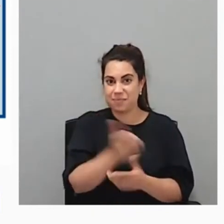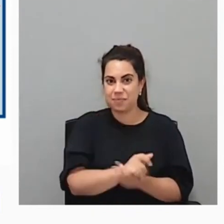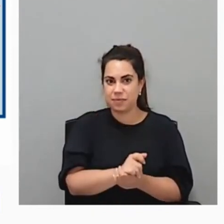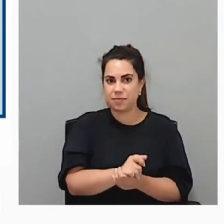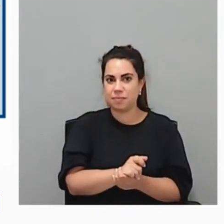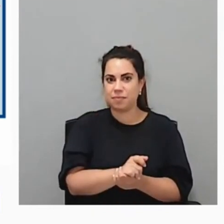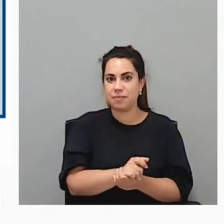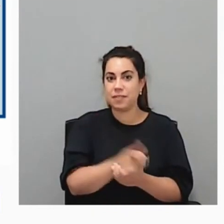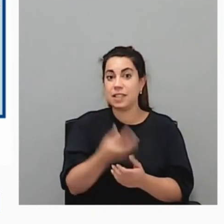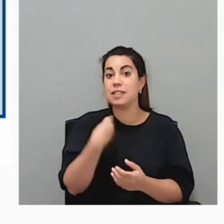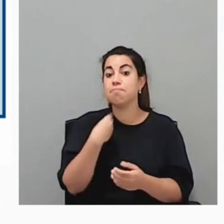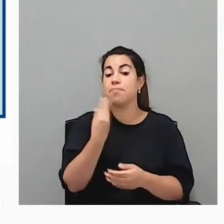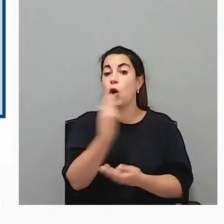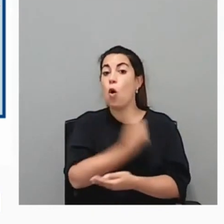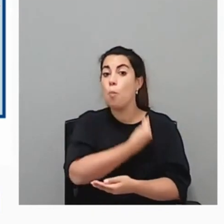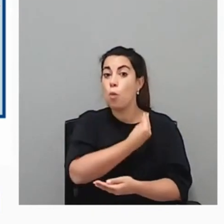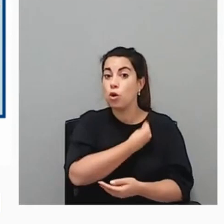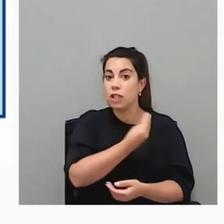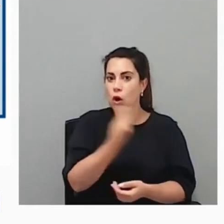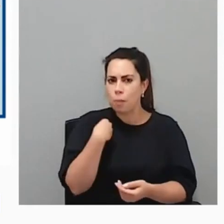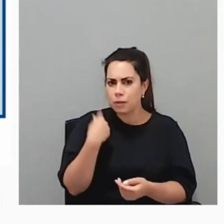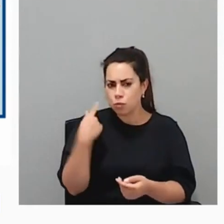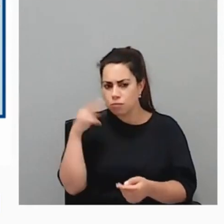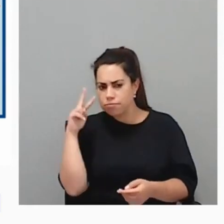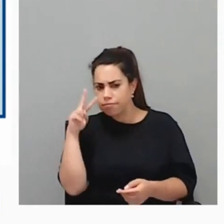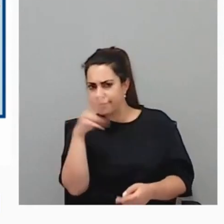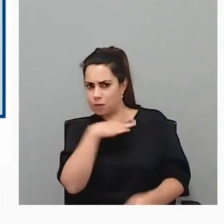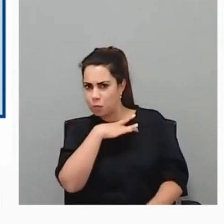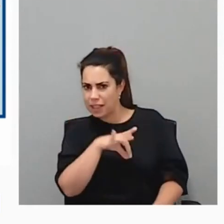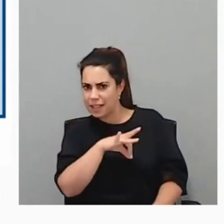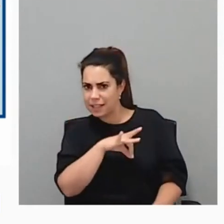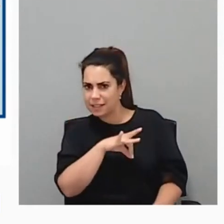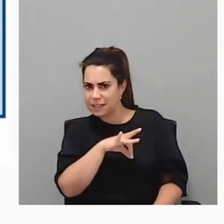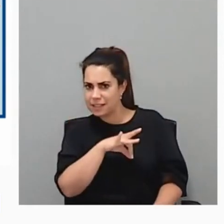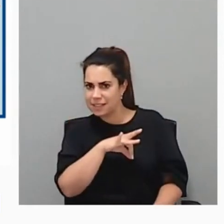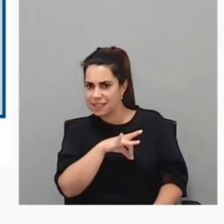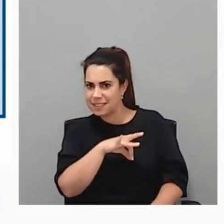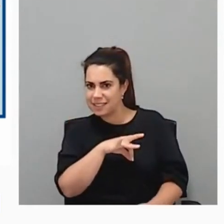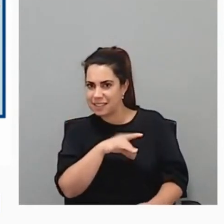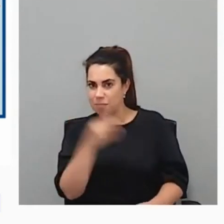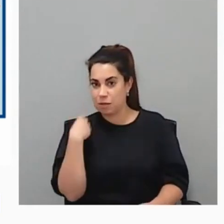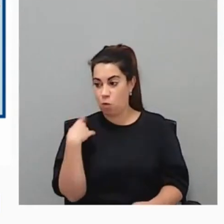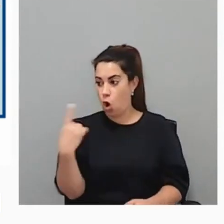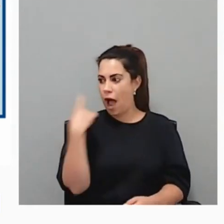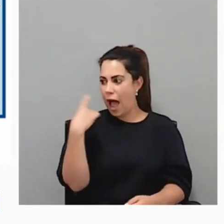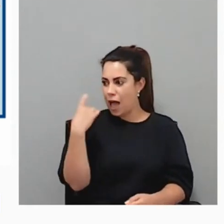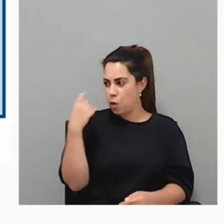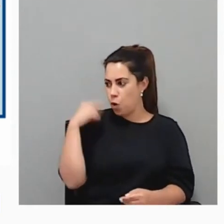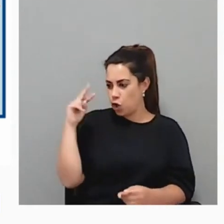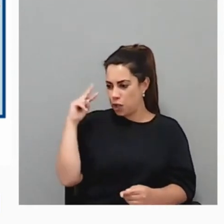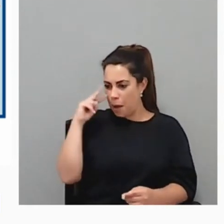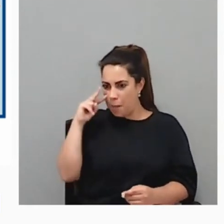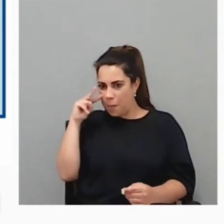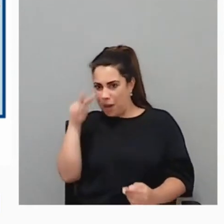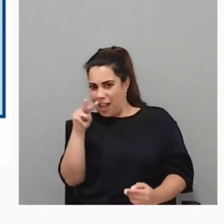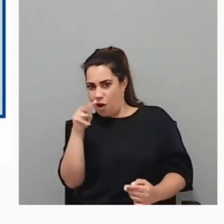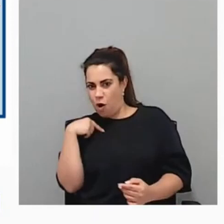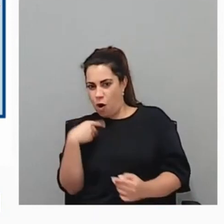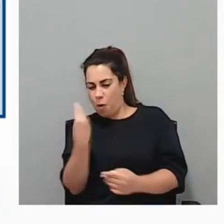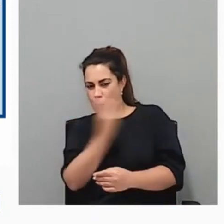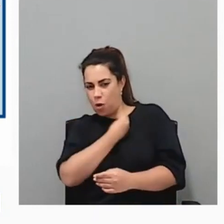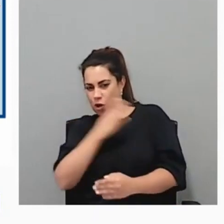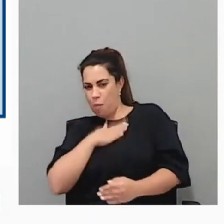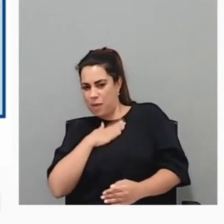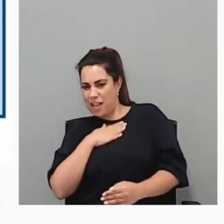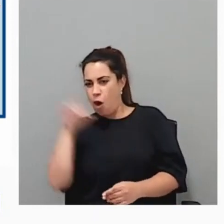Esos avatares están dentro, se ven, para que os hagáis una idea, los alumnos se ven entre ellos y ven al profesor. Entonces,